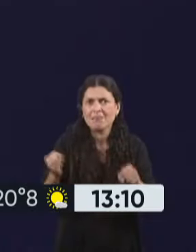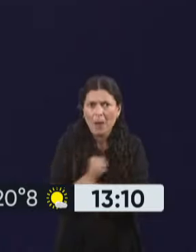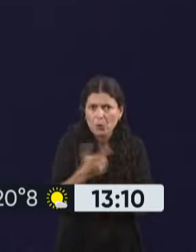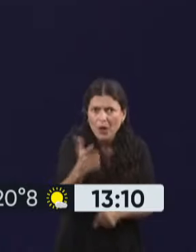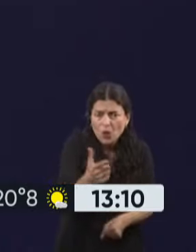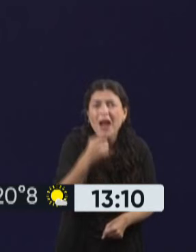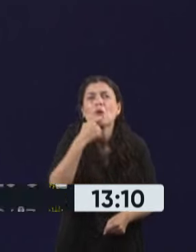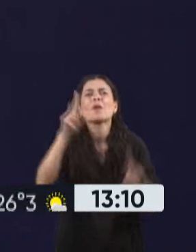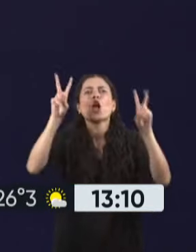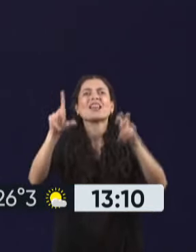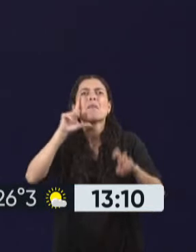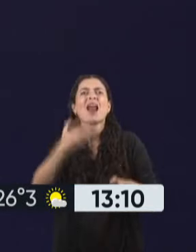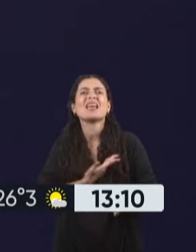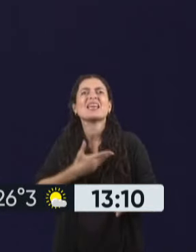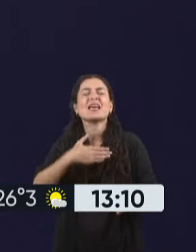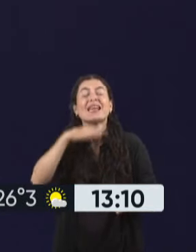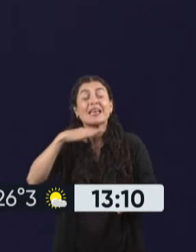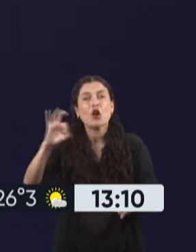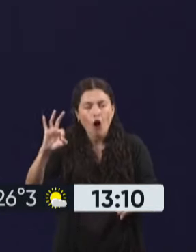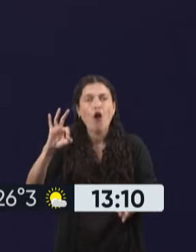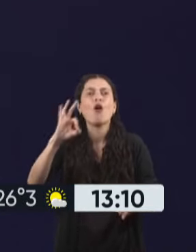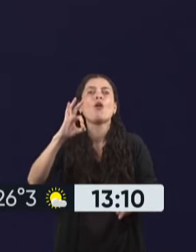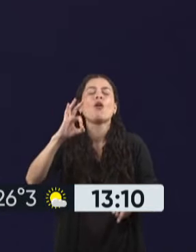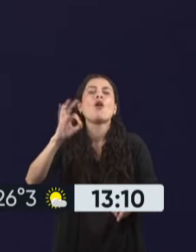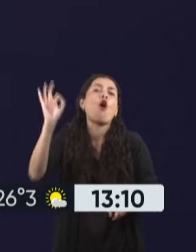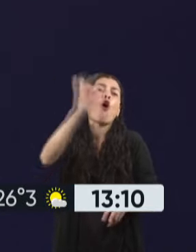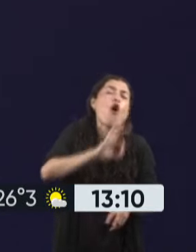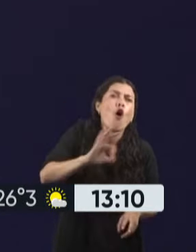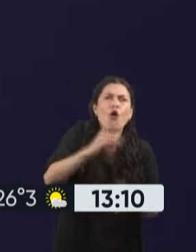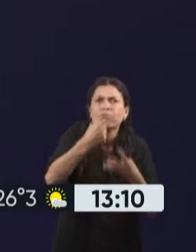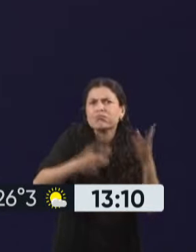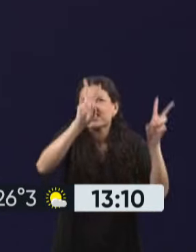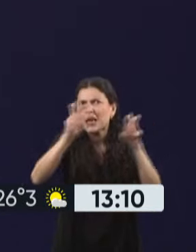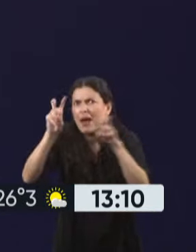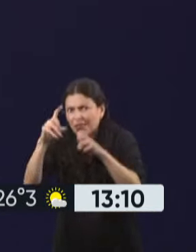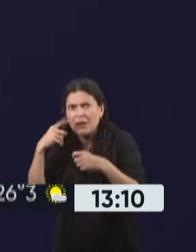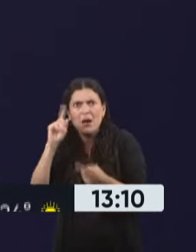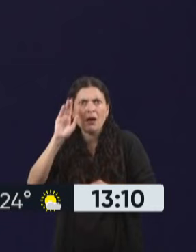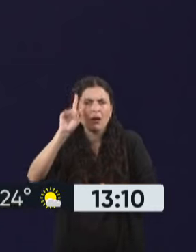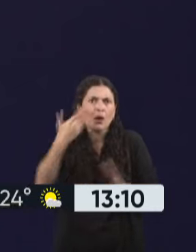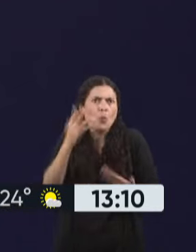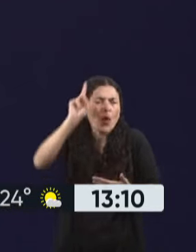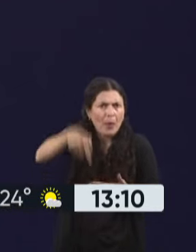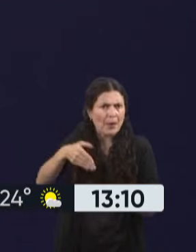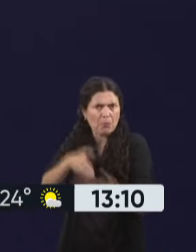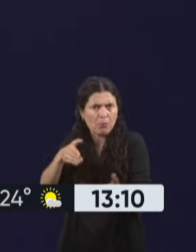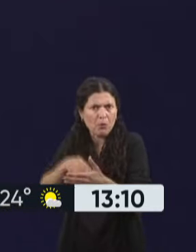Mira, todos saben cuál es la responsabilidad que tienen en cada una de las funciones que